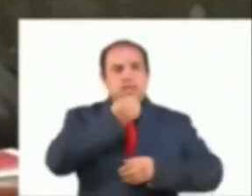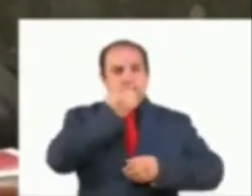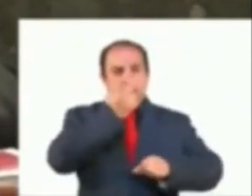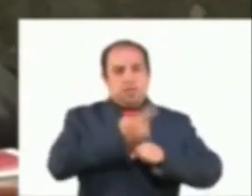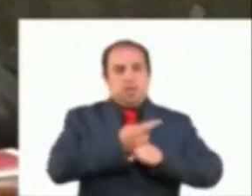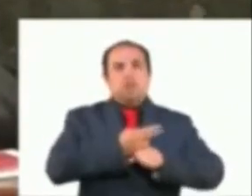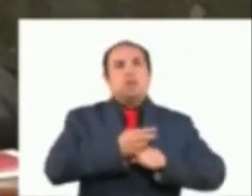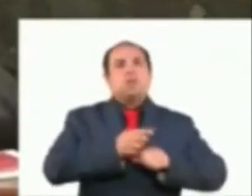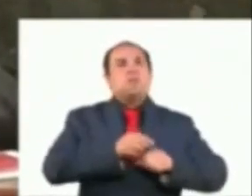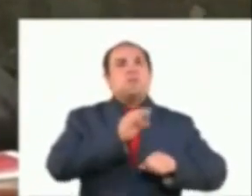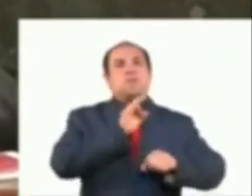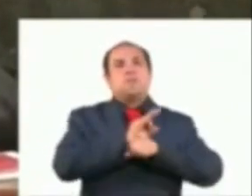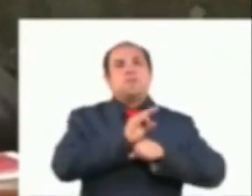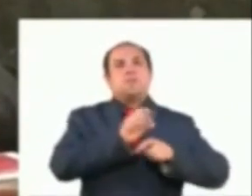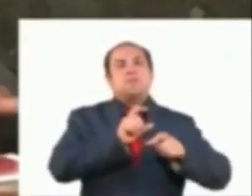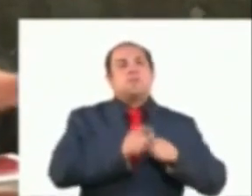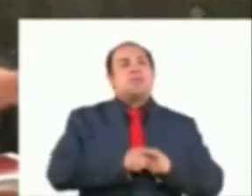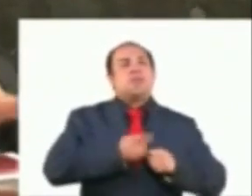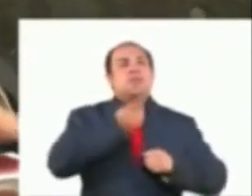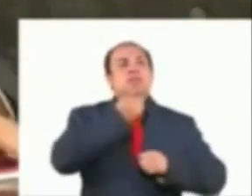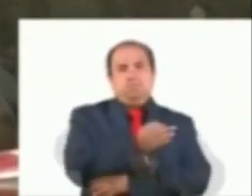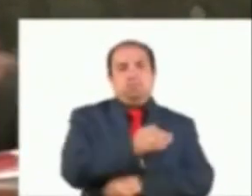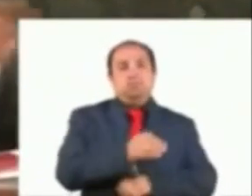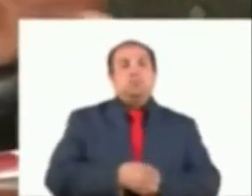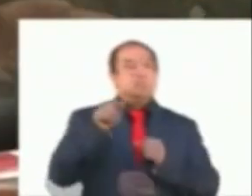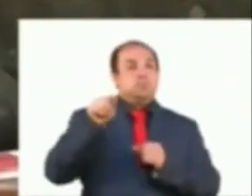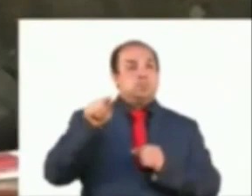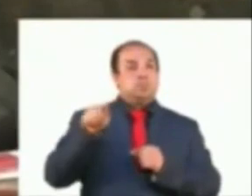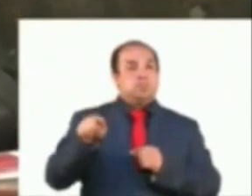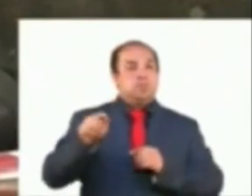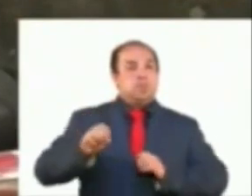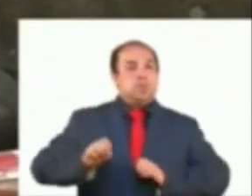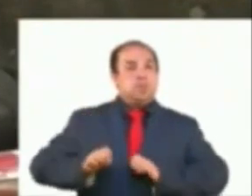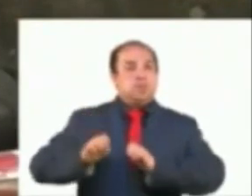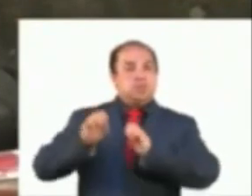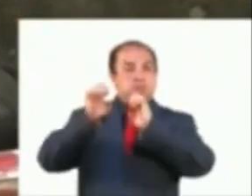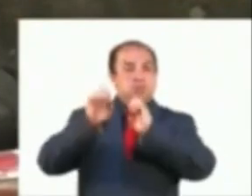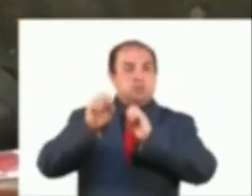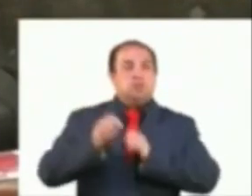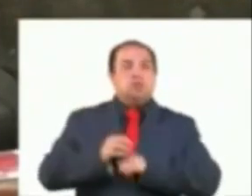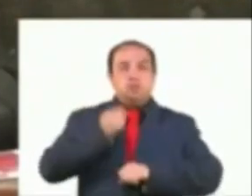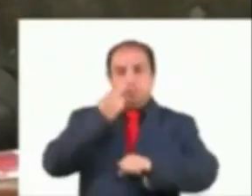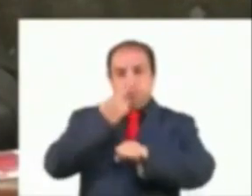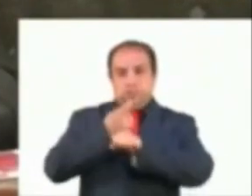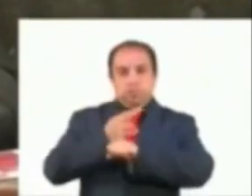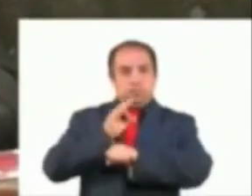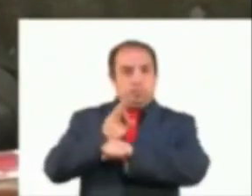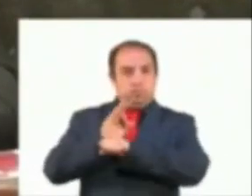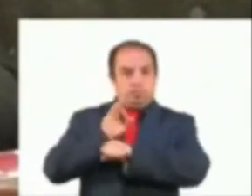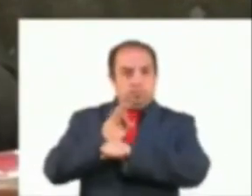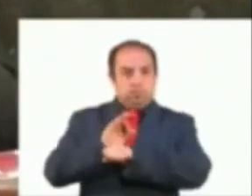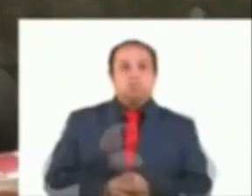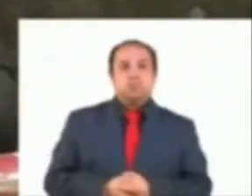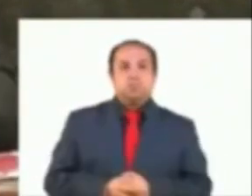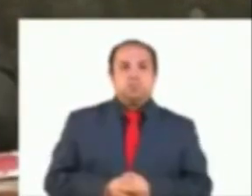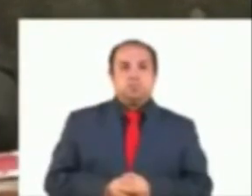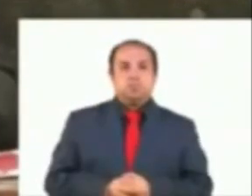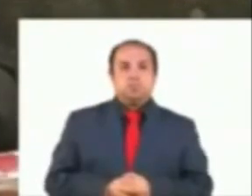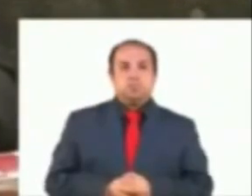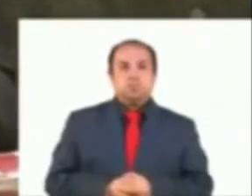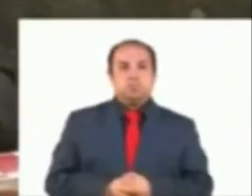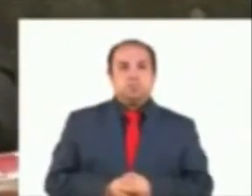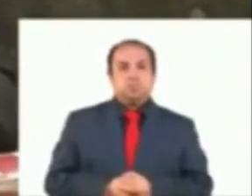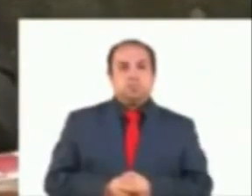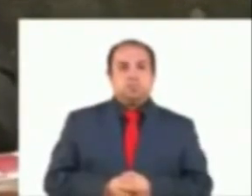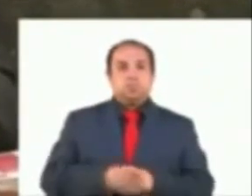defensa y diciéndole que bajo ningún motivo aceptan ir a las instalaciones de la Secretaría de la Defensa. Pues ante